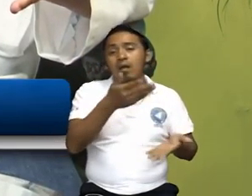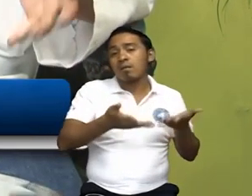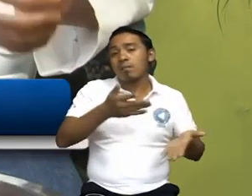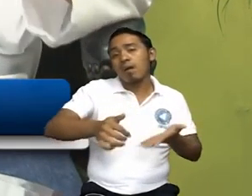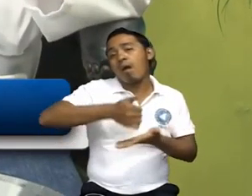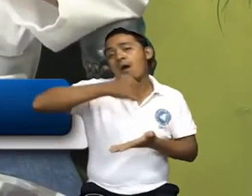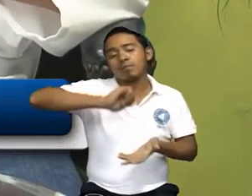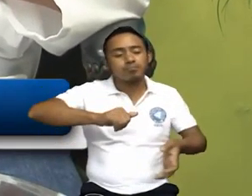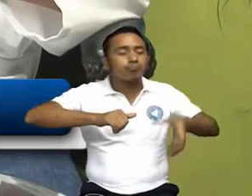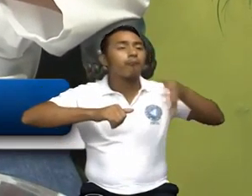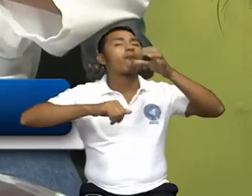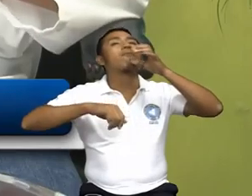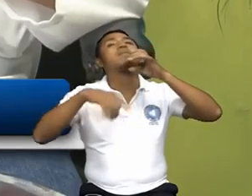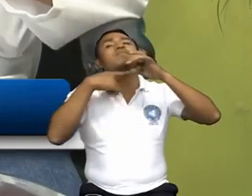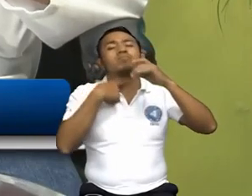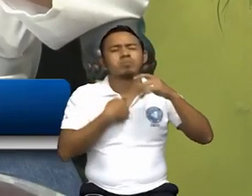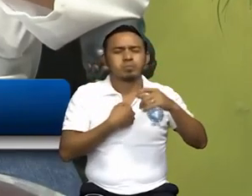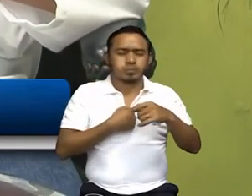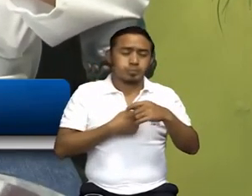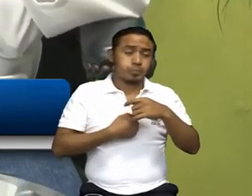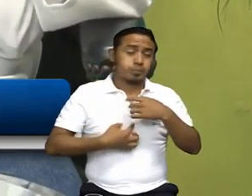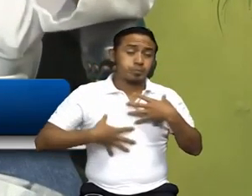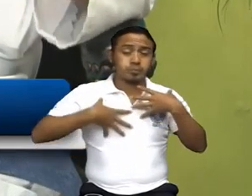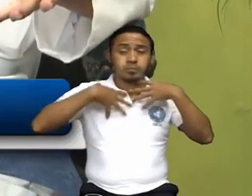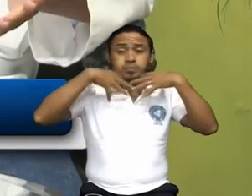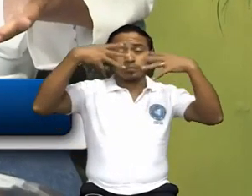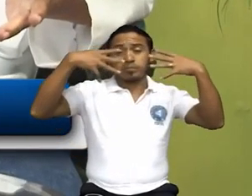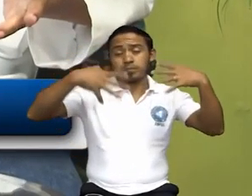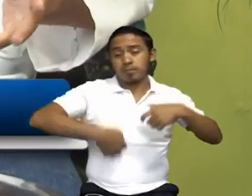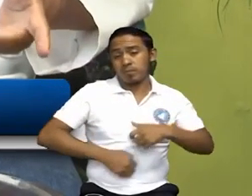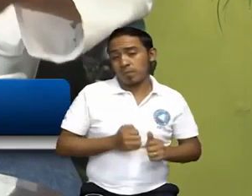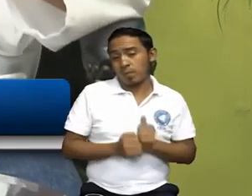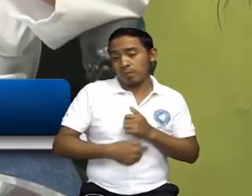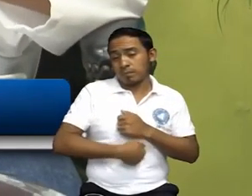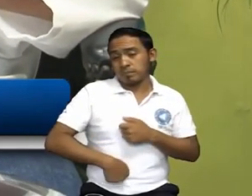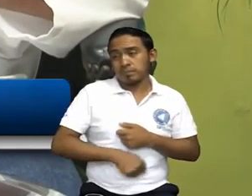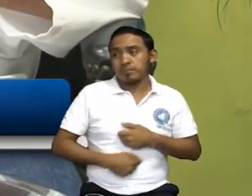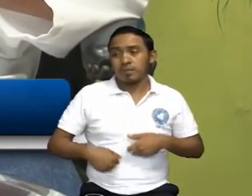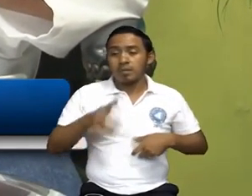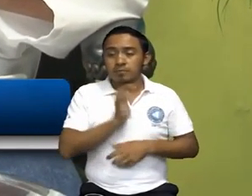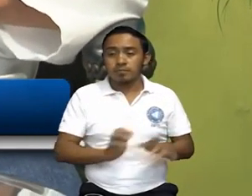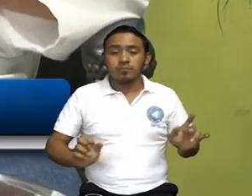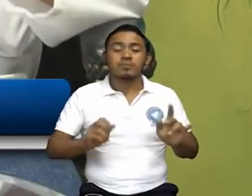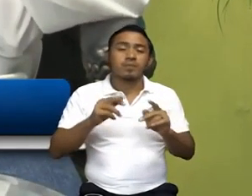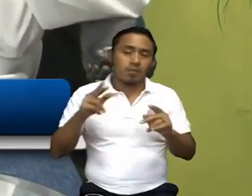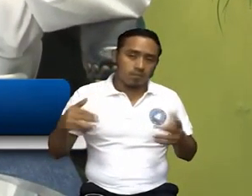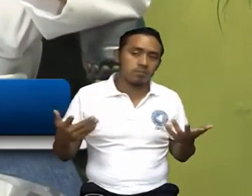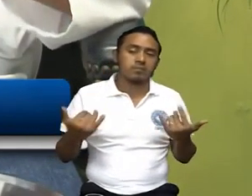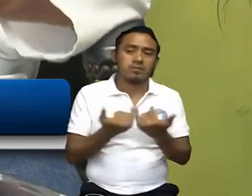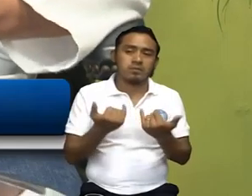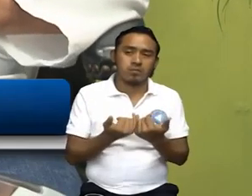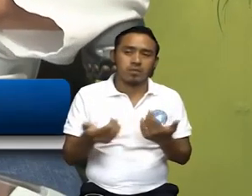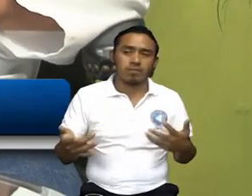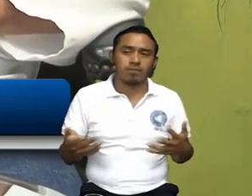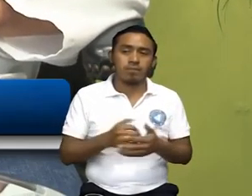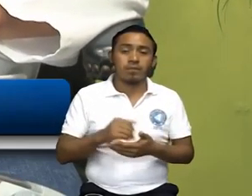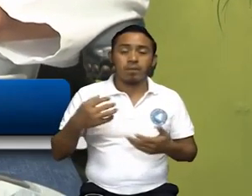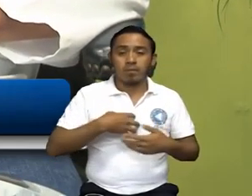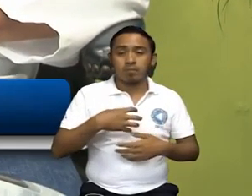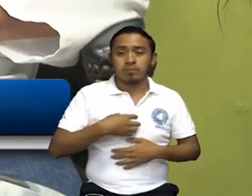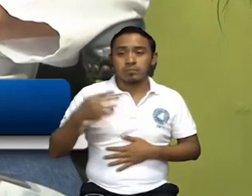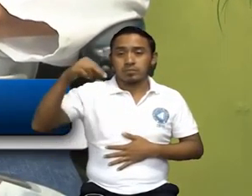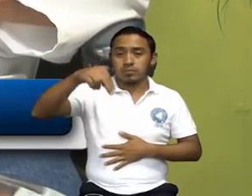agua y entonces puede irritar las vías respiratorias y ocasionar un problema gástrico y en los niños también da lo mismo. Además de eso, puede ocasionar una neumonía